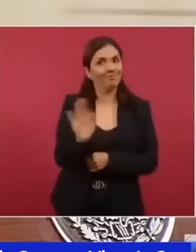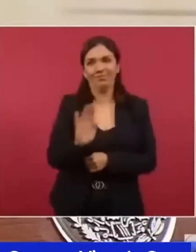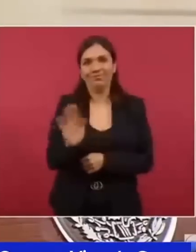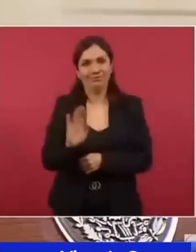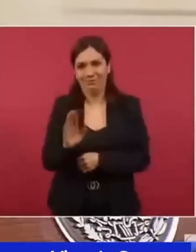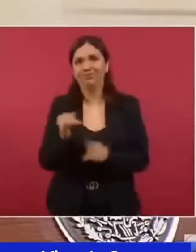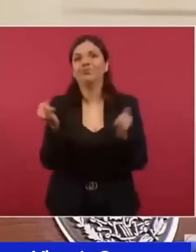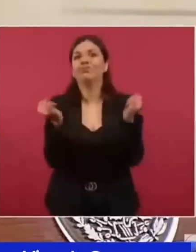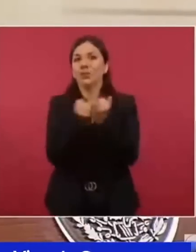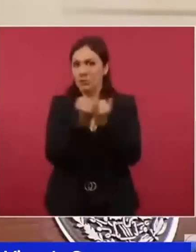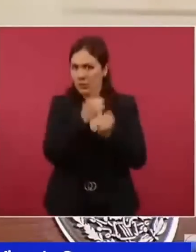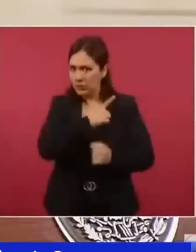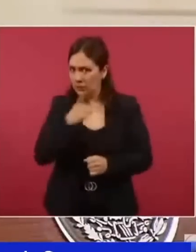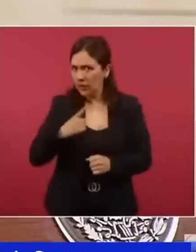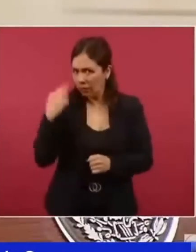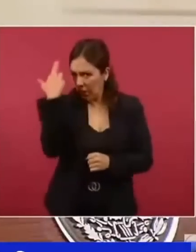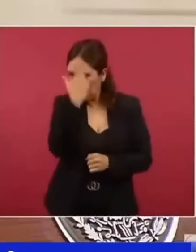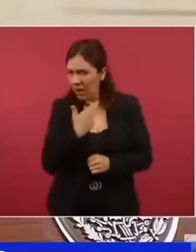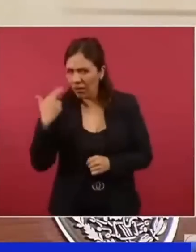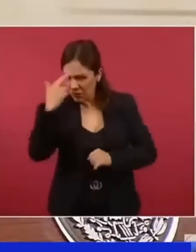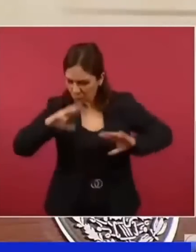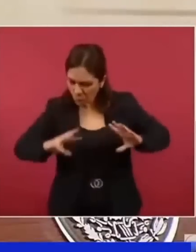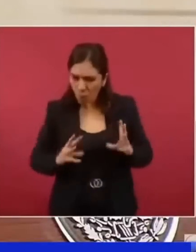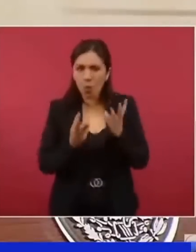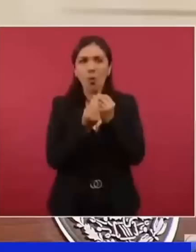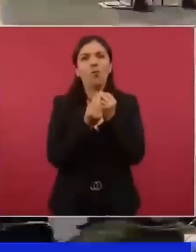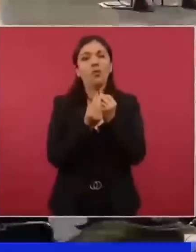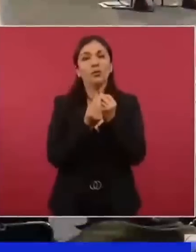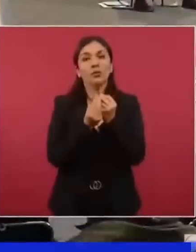Todo hay que revisarlo.